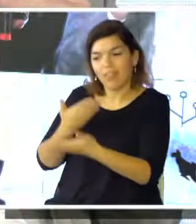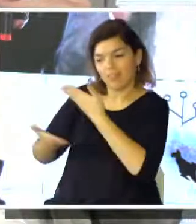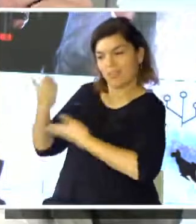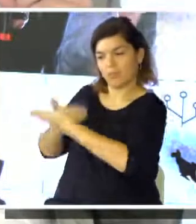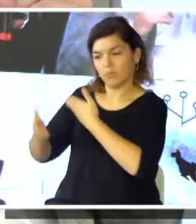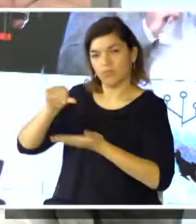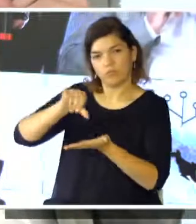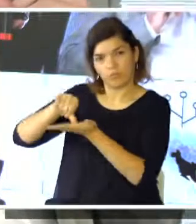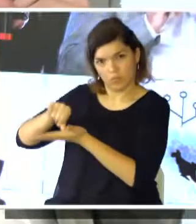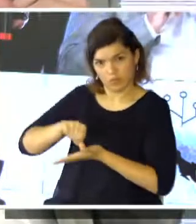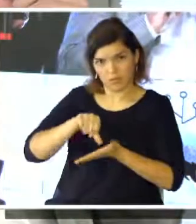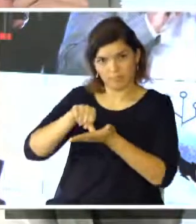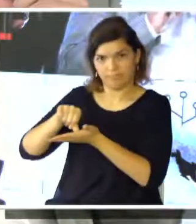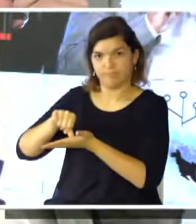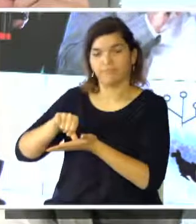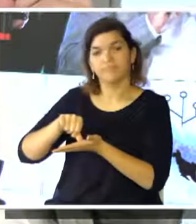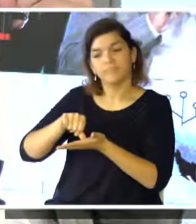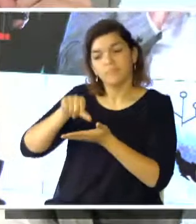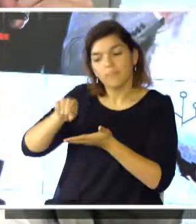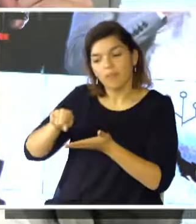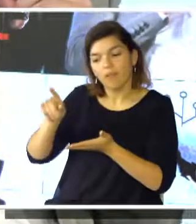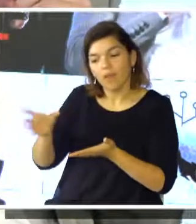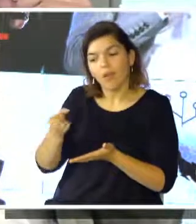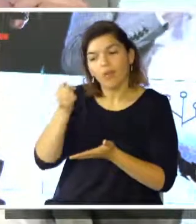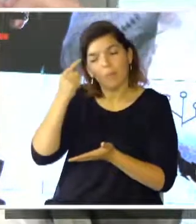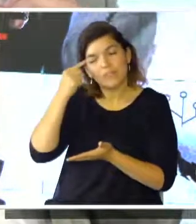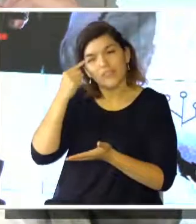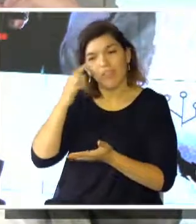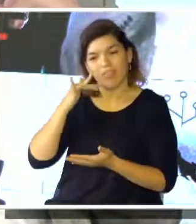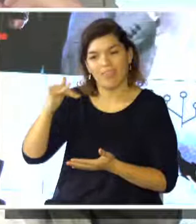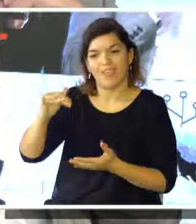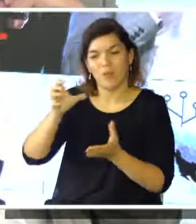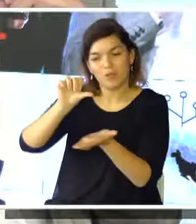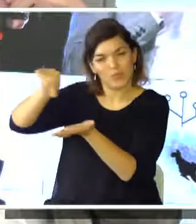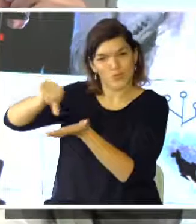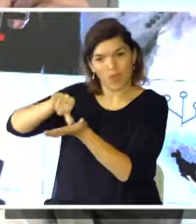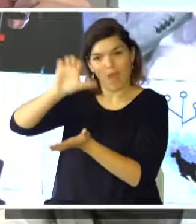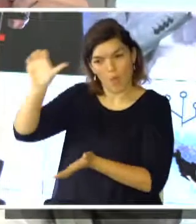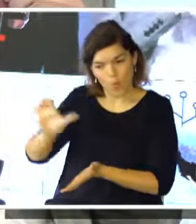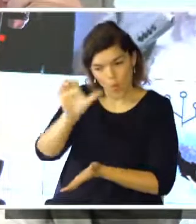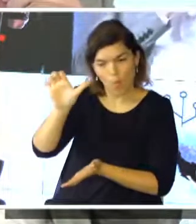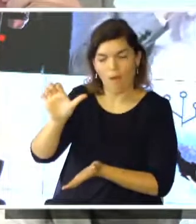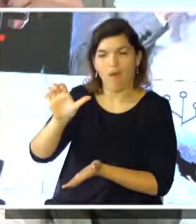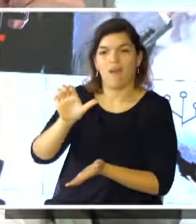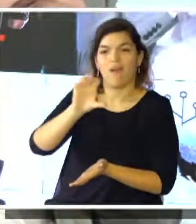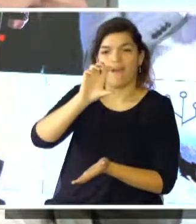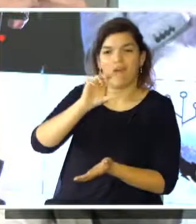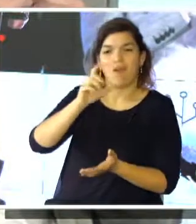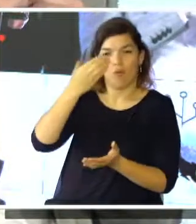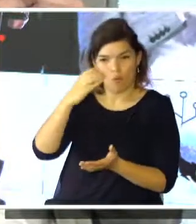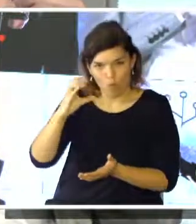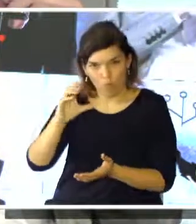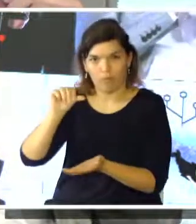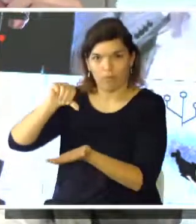ciudades encontró diamantes en europa encontró diamantes en el caribe en otros diamantes en colombia